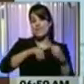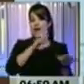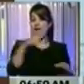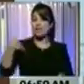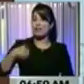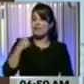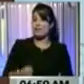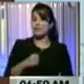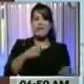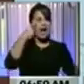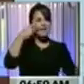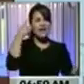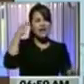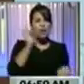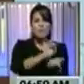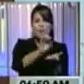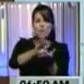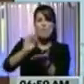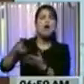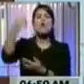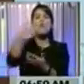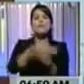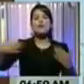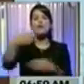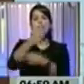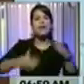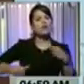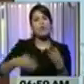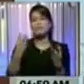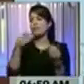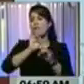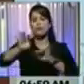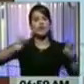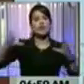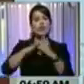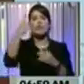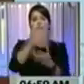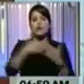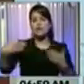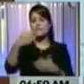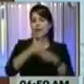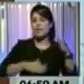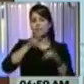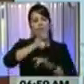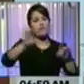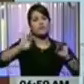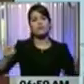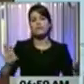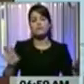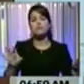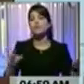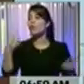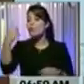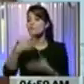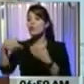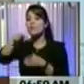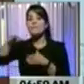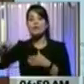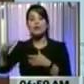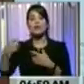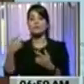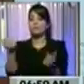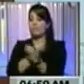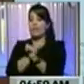Más de 17.000. Dijo Macri que eran 1.5 millones de empleados que había, además. ¿Los va a votar a todos? Y va a generar 1.5 millones de desempleados. Vimos a la